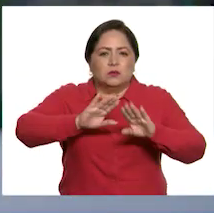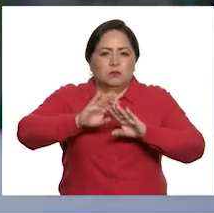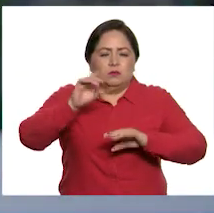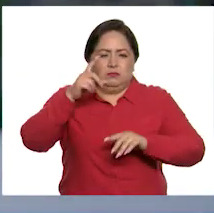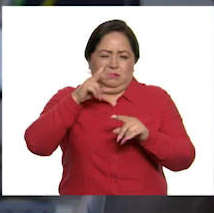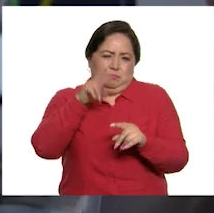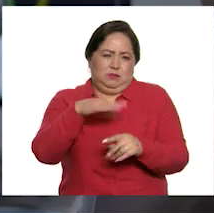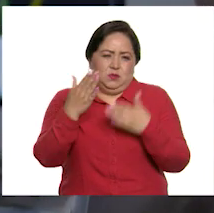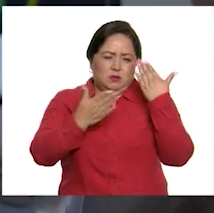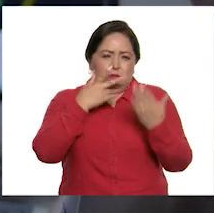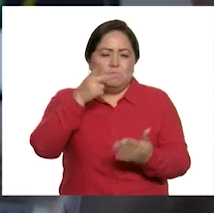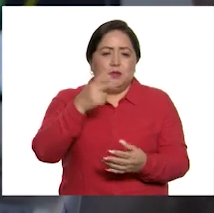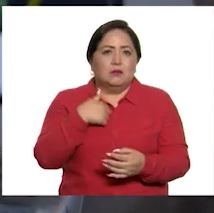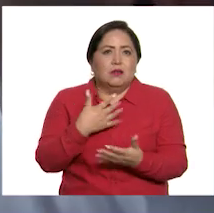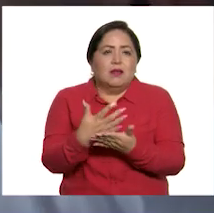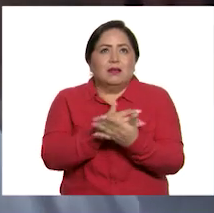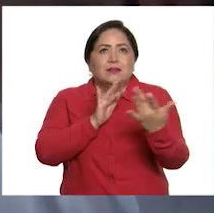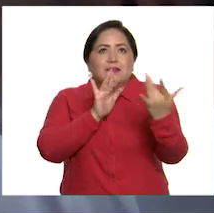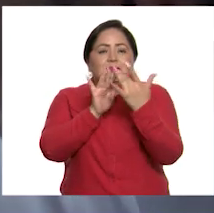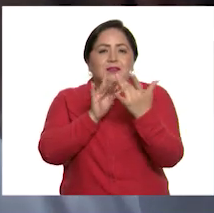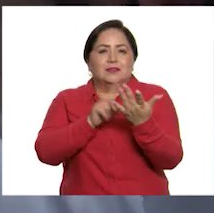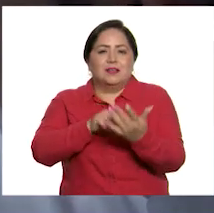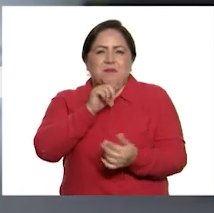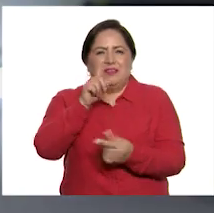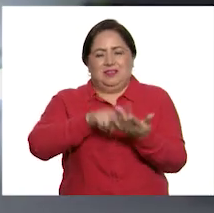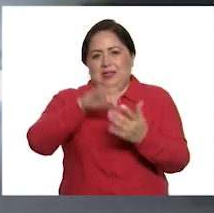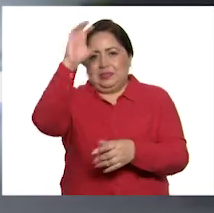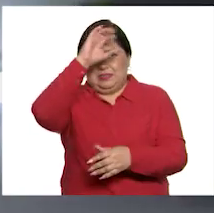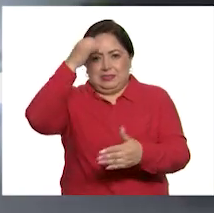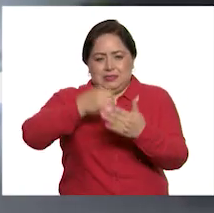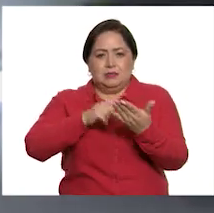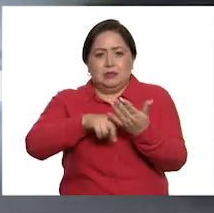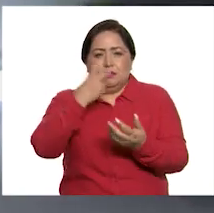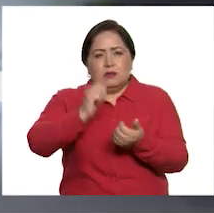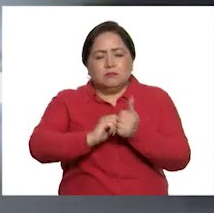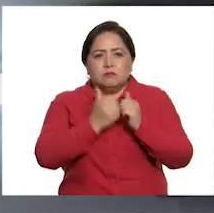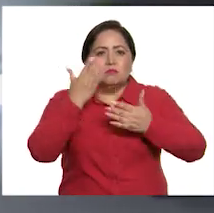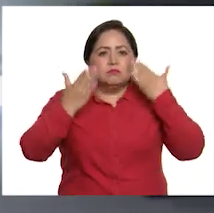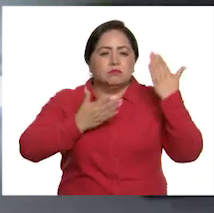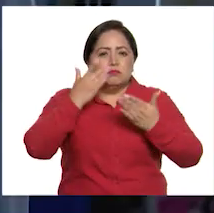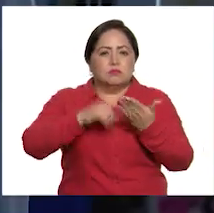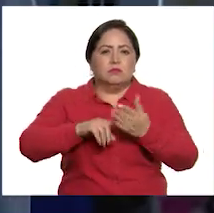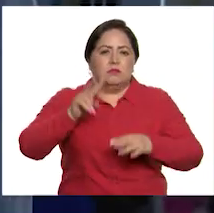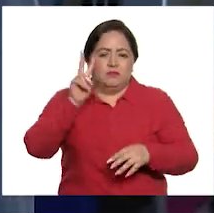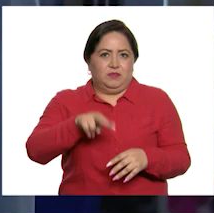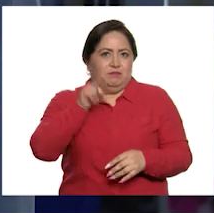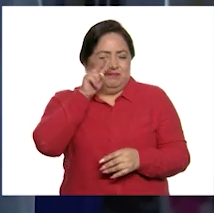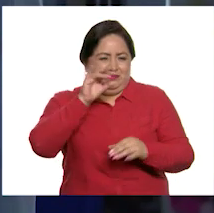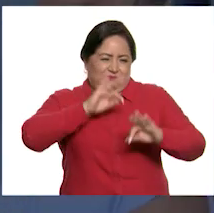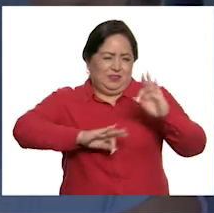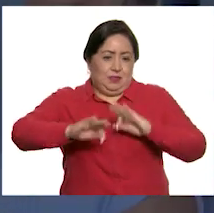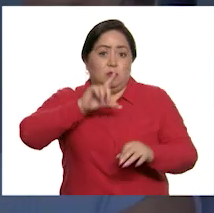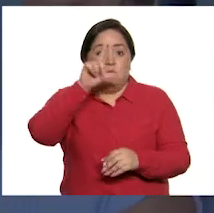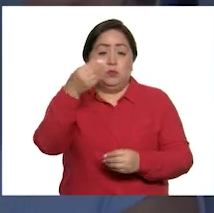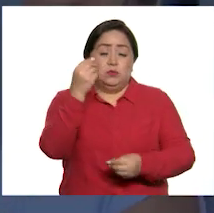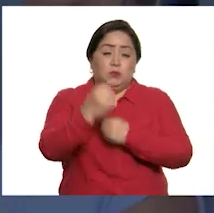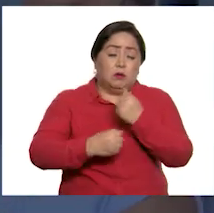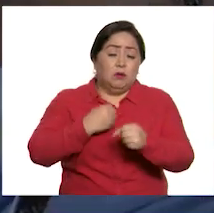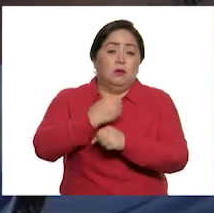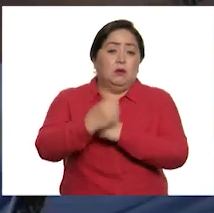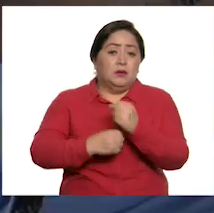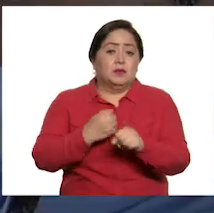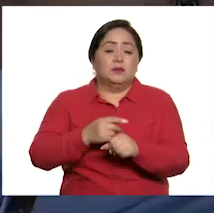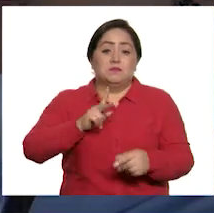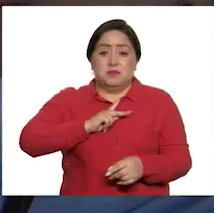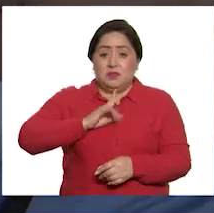mis ganas de conectar con el lado humano de la ciencia lo que me llevó a estudiar física médica. Después de muchos años,